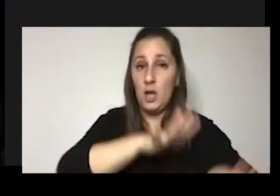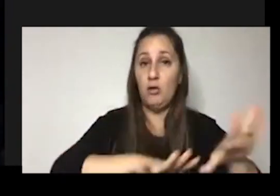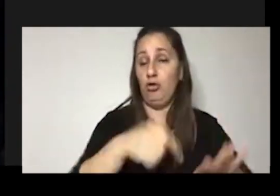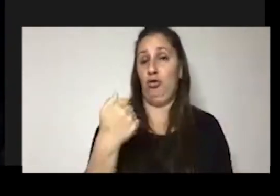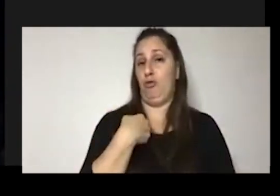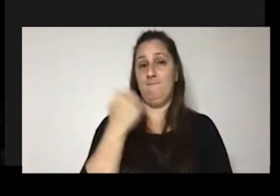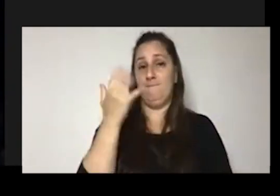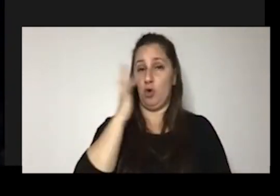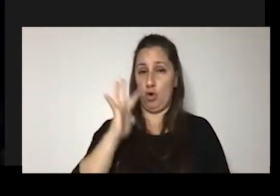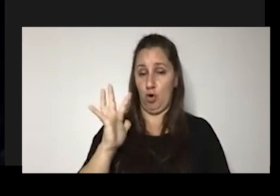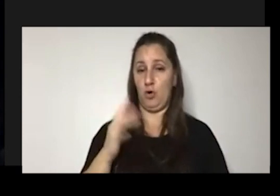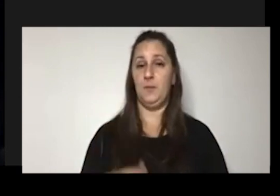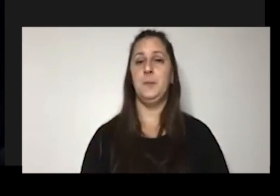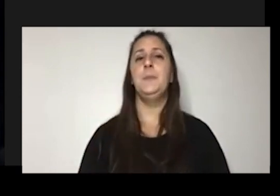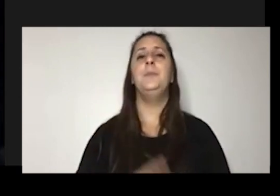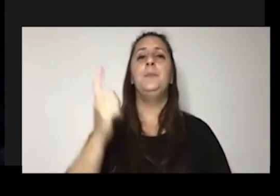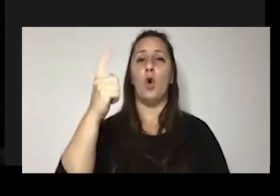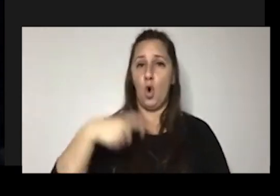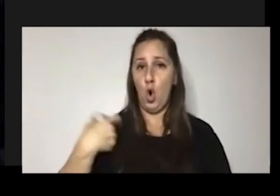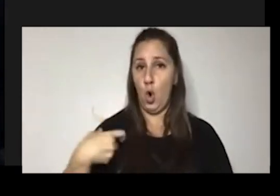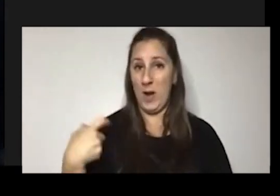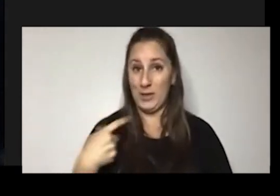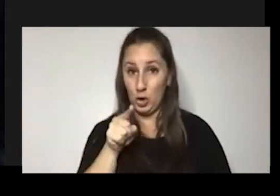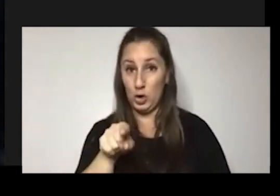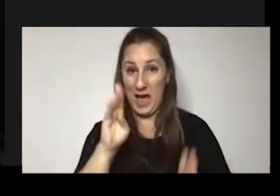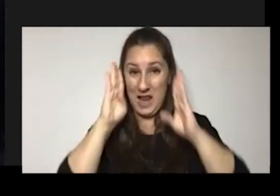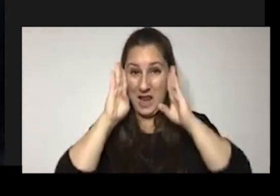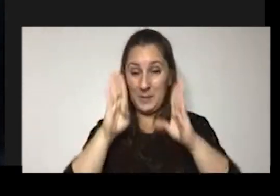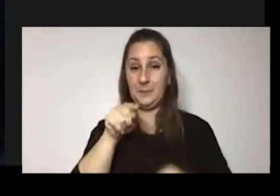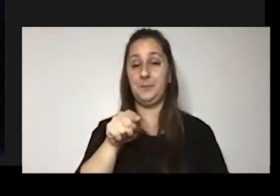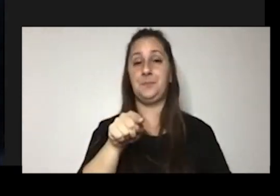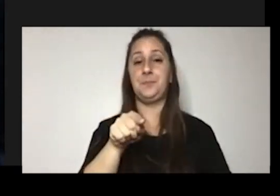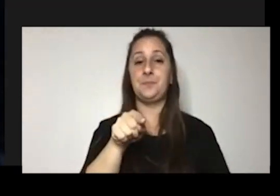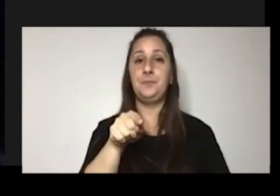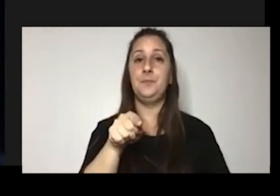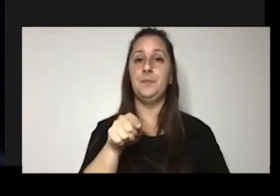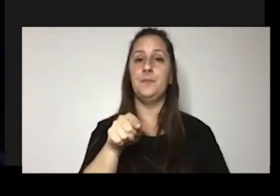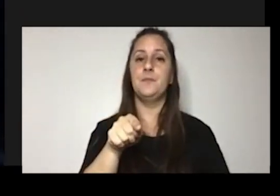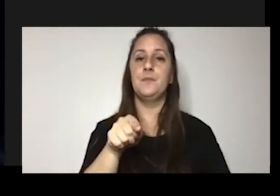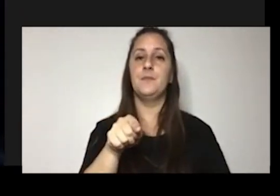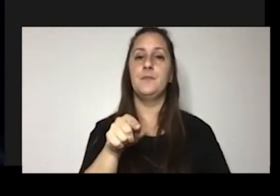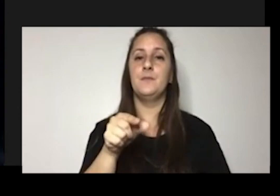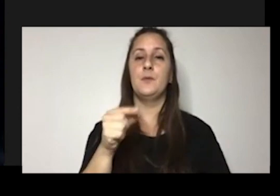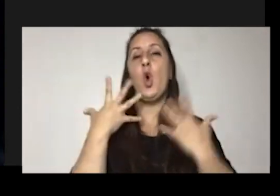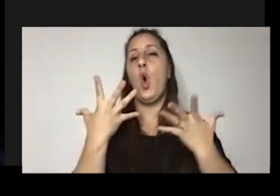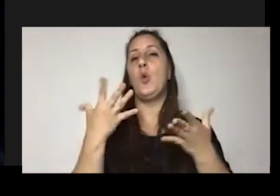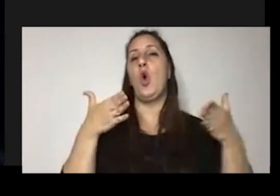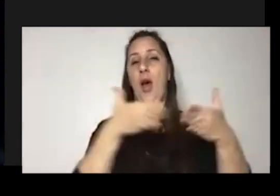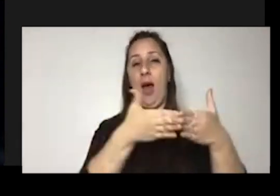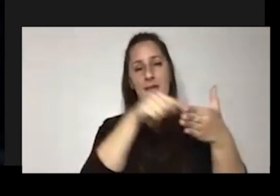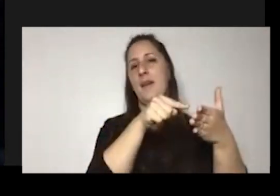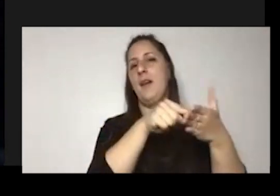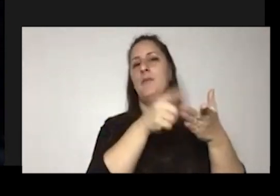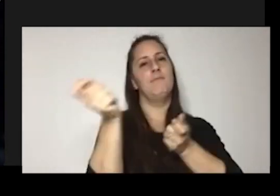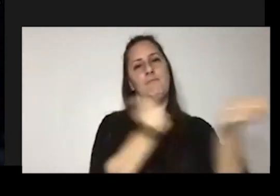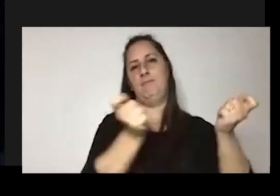con obras sociales, eso, digo, siempre, por ahí, obviamente la agencia es el organismo rector en discapacidad más